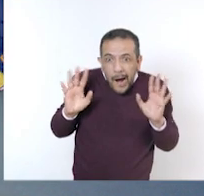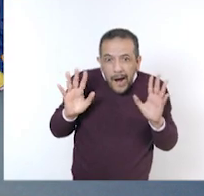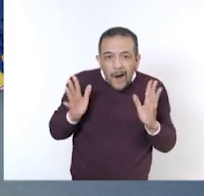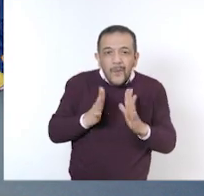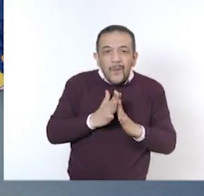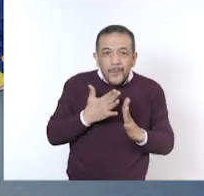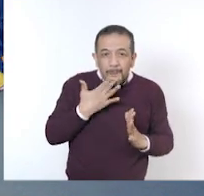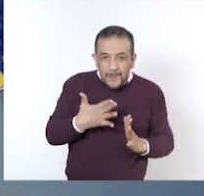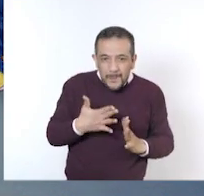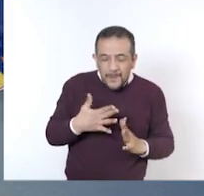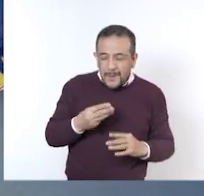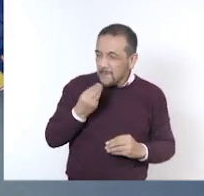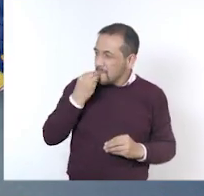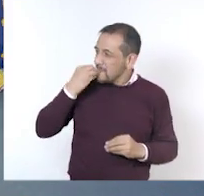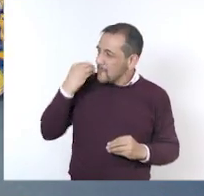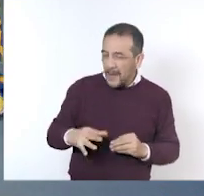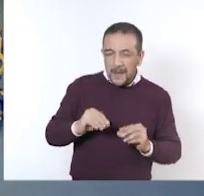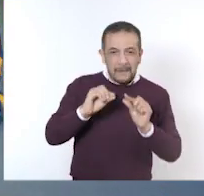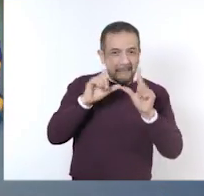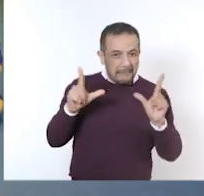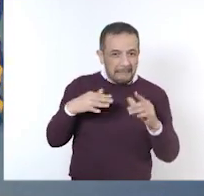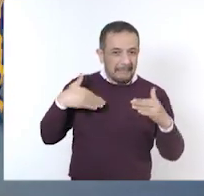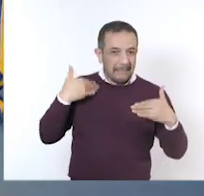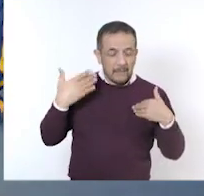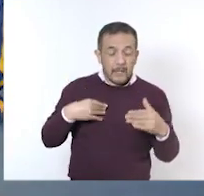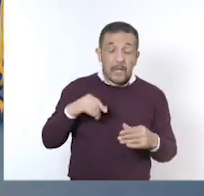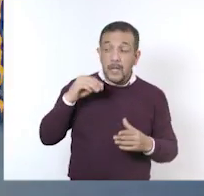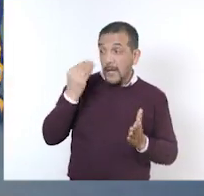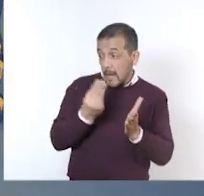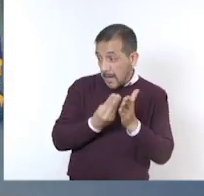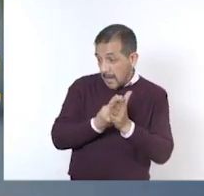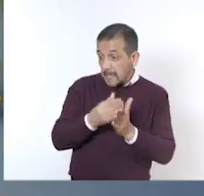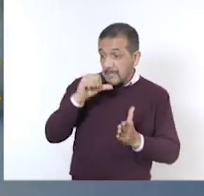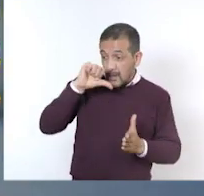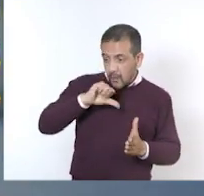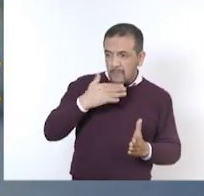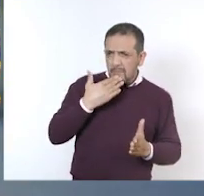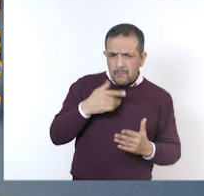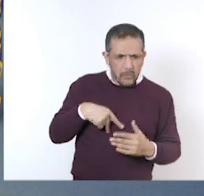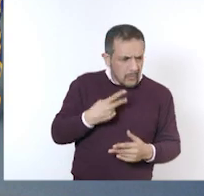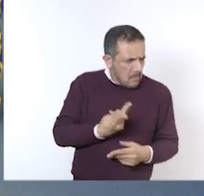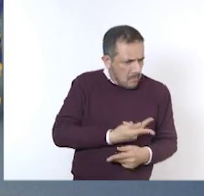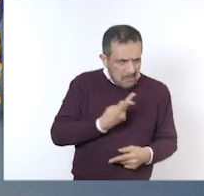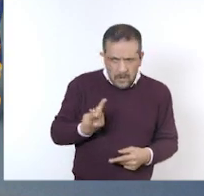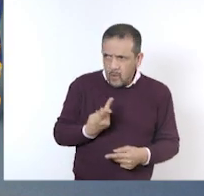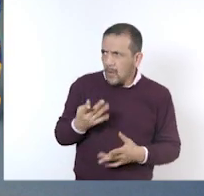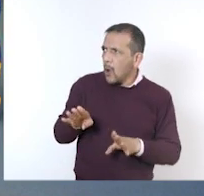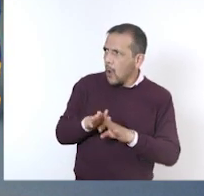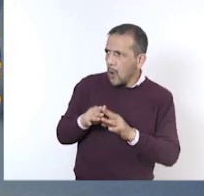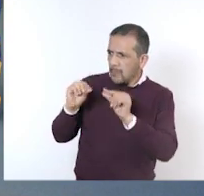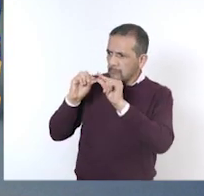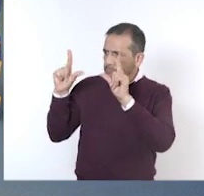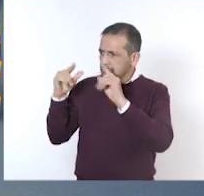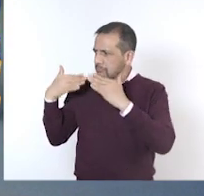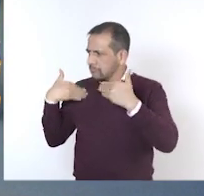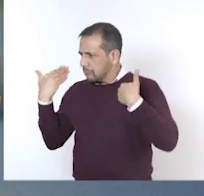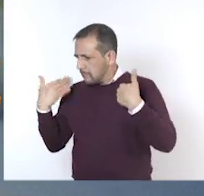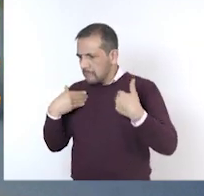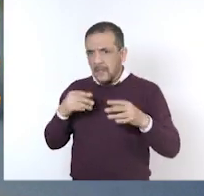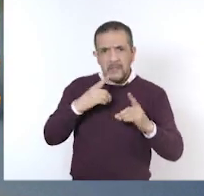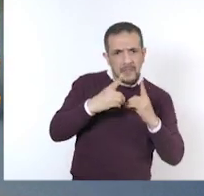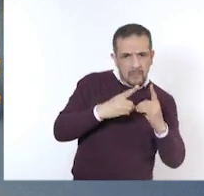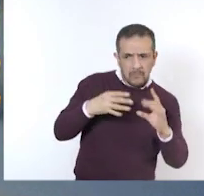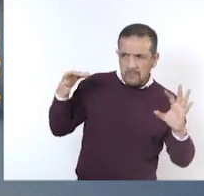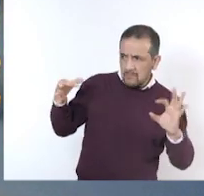¡Wow! Padrísima la zona de diversión y padrísima la sesión de hoy, pero a mí me gustaría saber cómo es que se vinculan estas dos